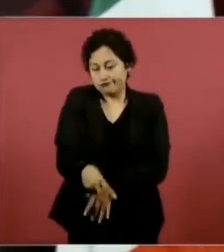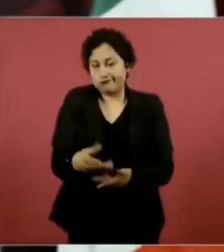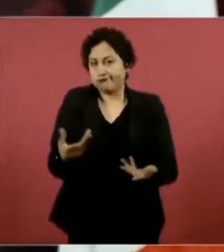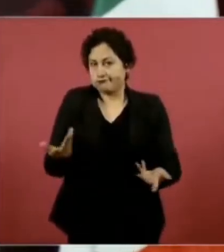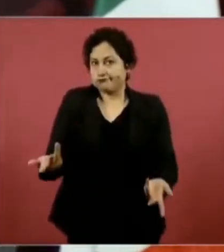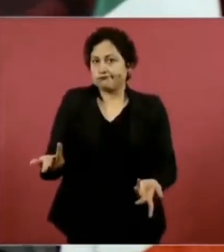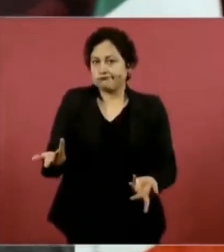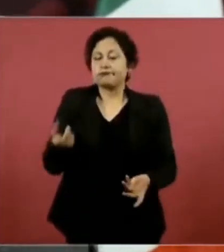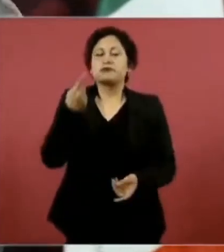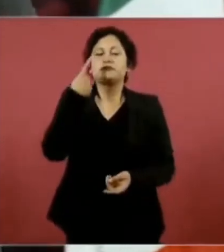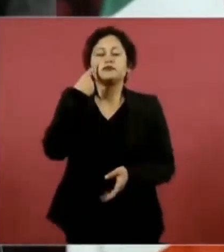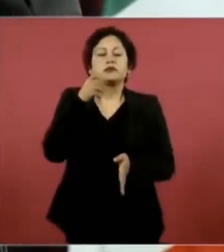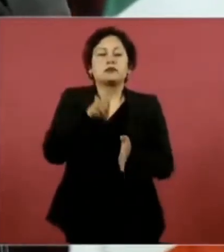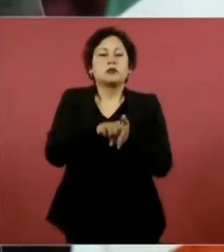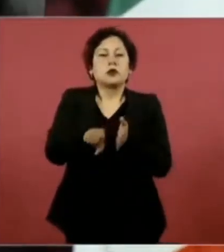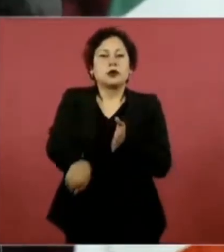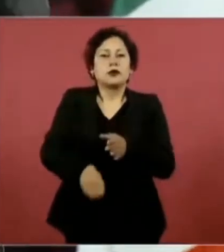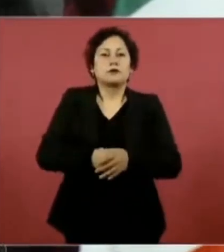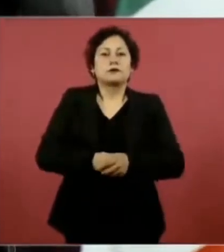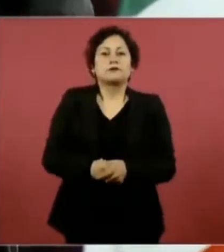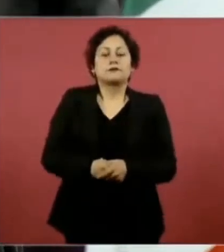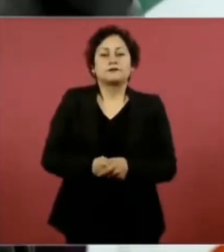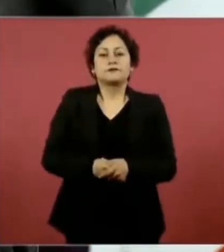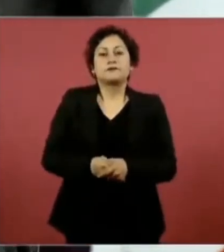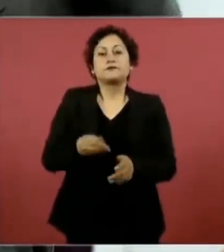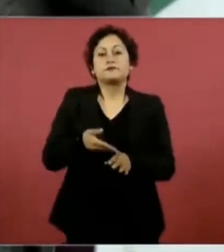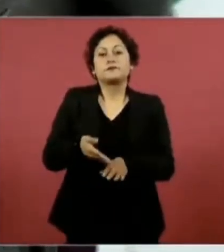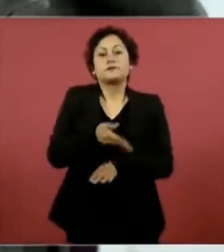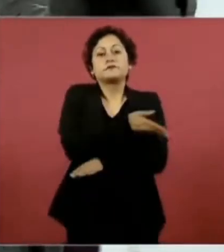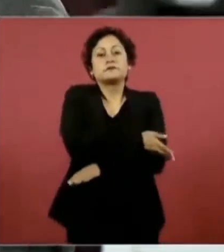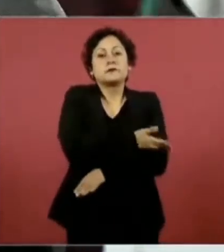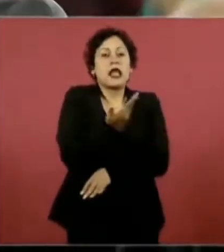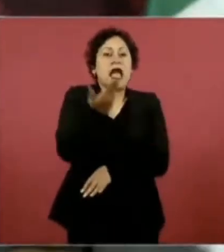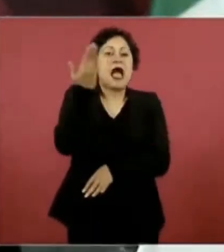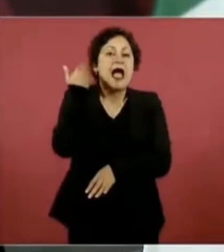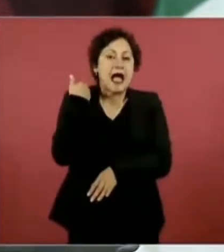de que el pueblo decidía